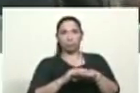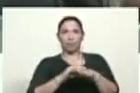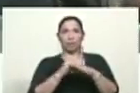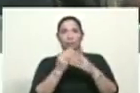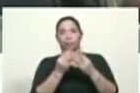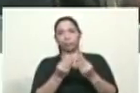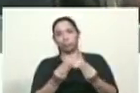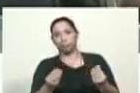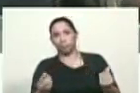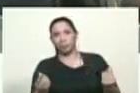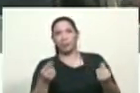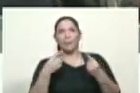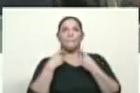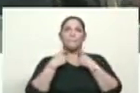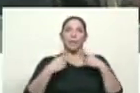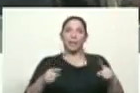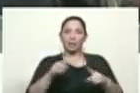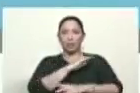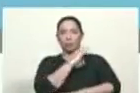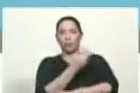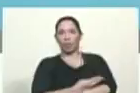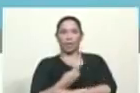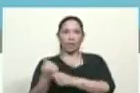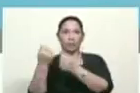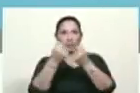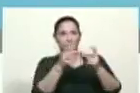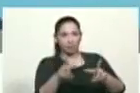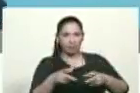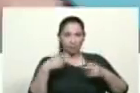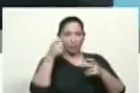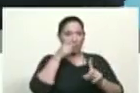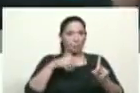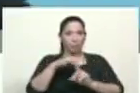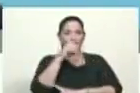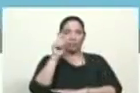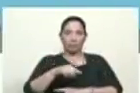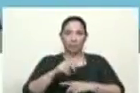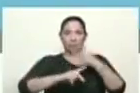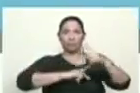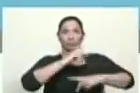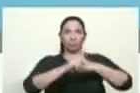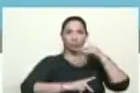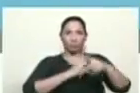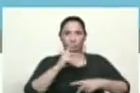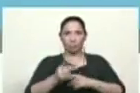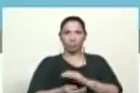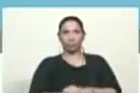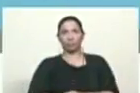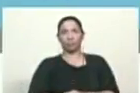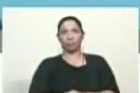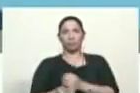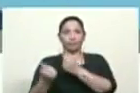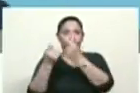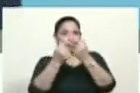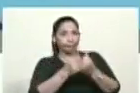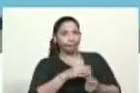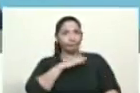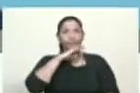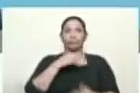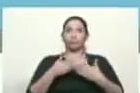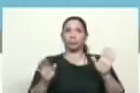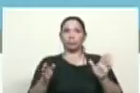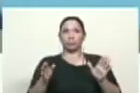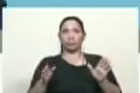poder adquisitivo, contrae los niveles de la producción también, genera insuficiencia del presupuesto público. Les